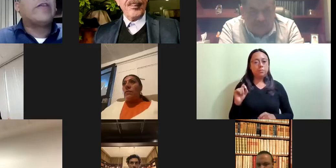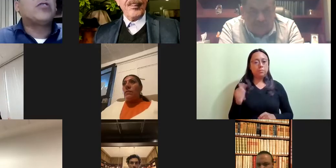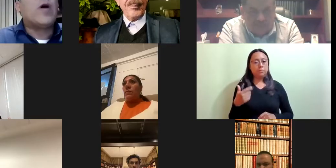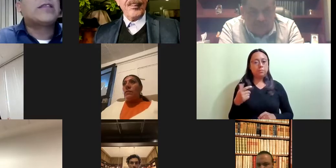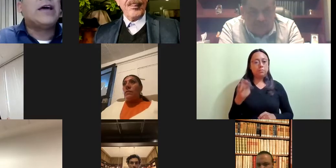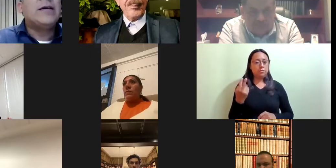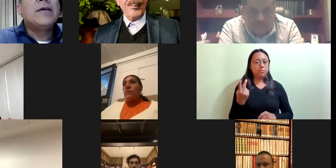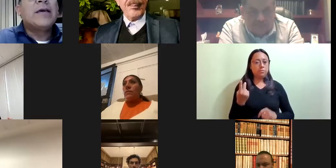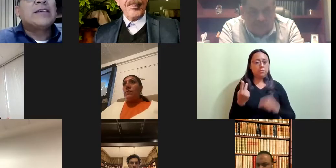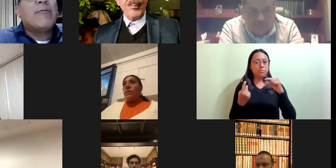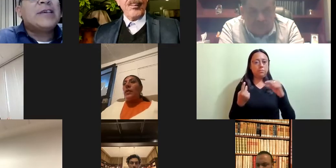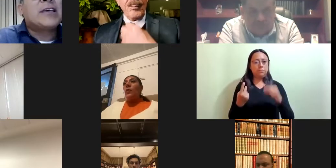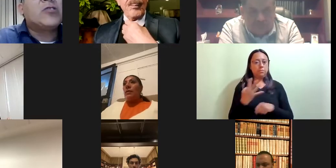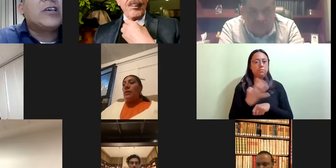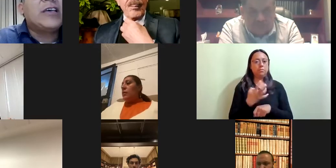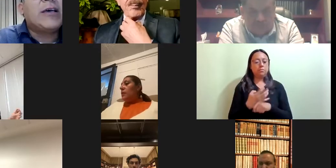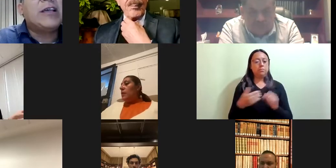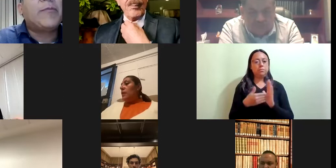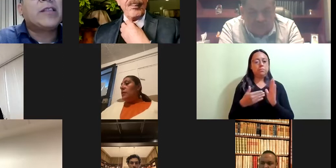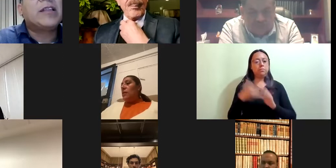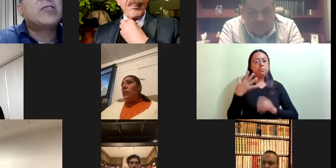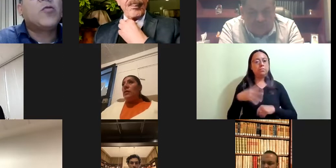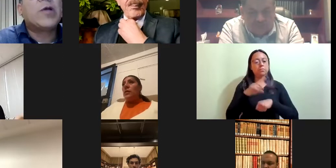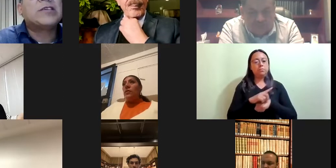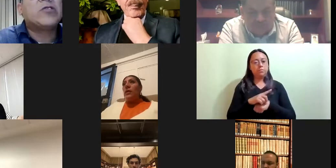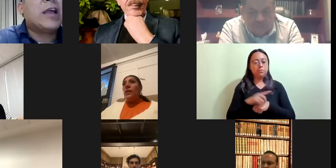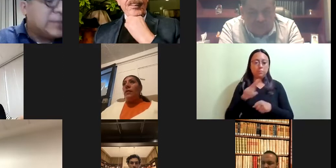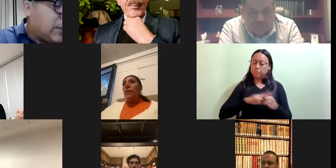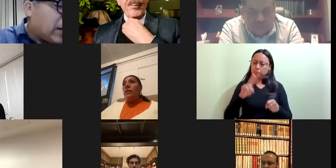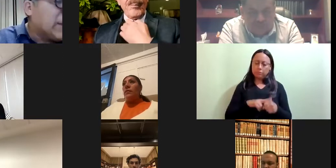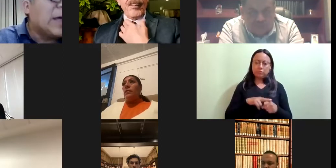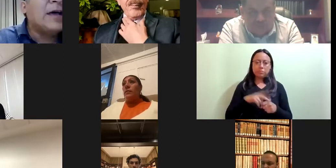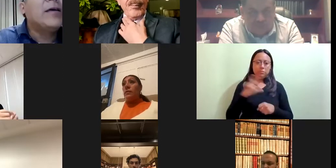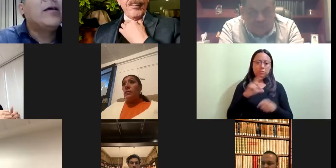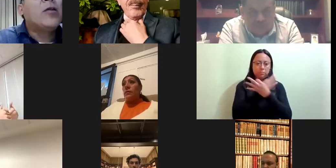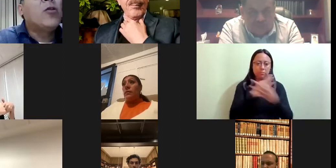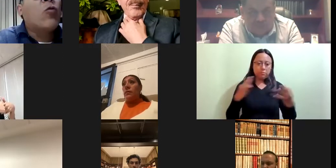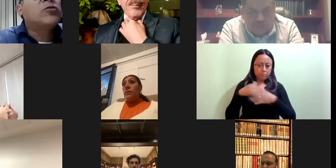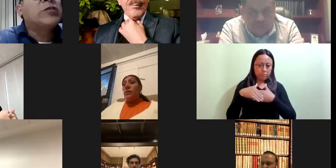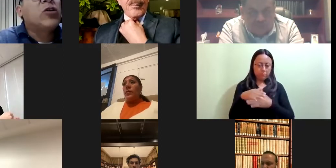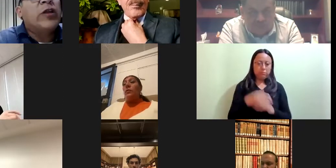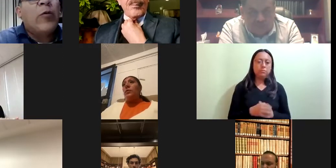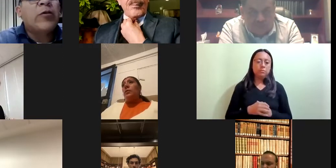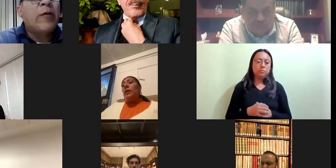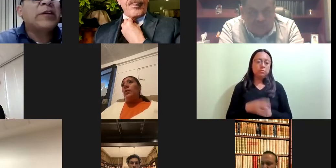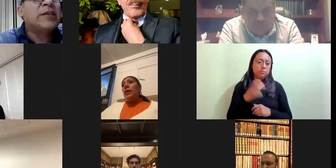25, fracción cuarta, que establece que son 10 días hábiles a partir de su publicación en la Gaceta Parlamentaria, lo cual sucedió en el momento de la